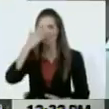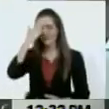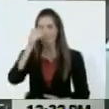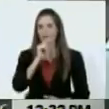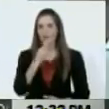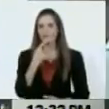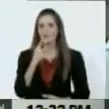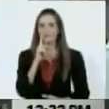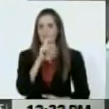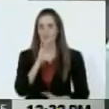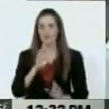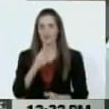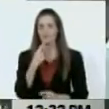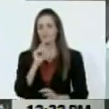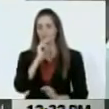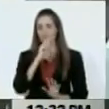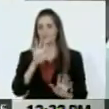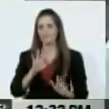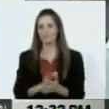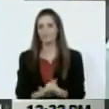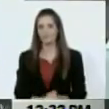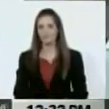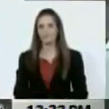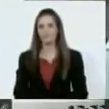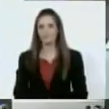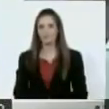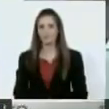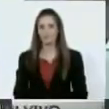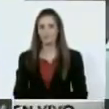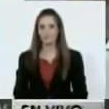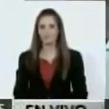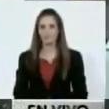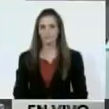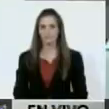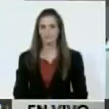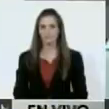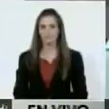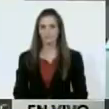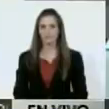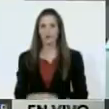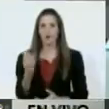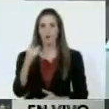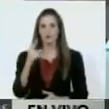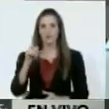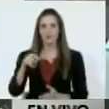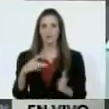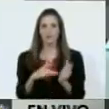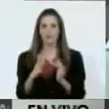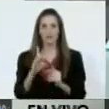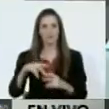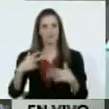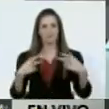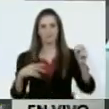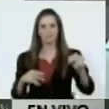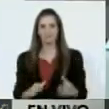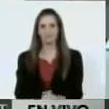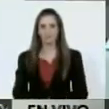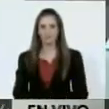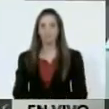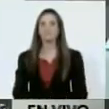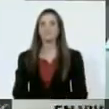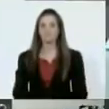es. Así es. Prendió empujado el 11 de abril, además. Así es. Prendió empujado el 11 de abril. Así es. Porque,